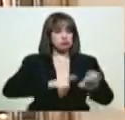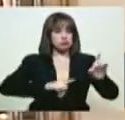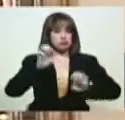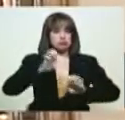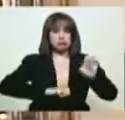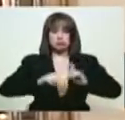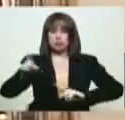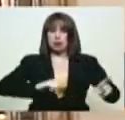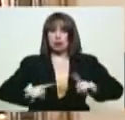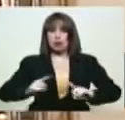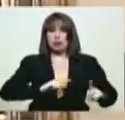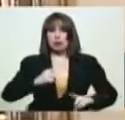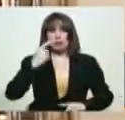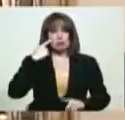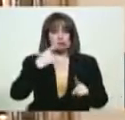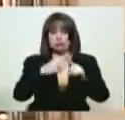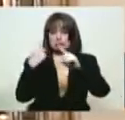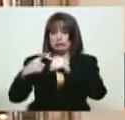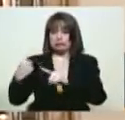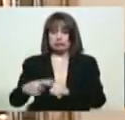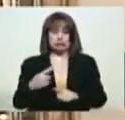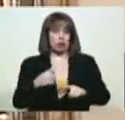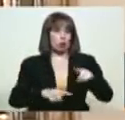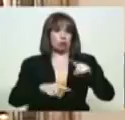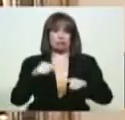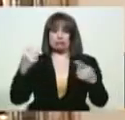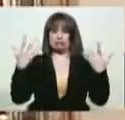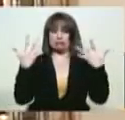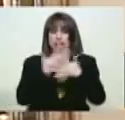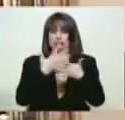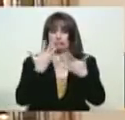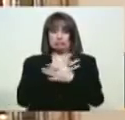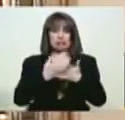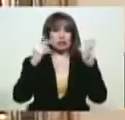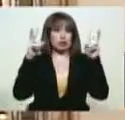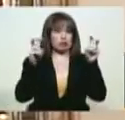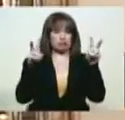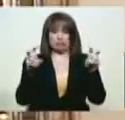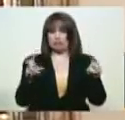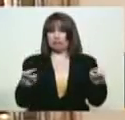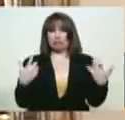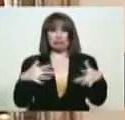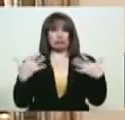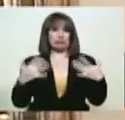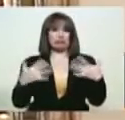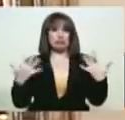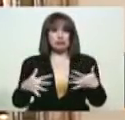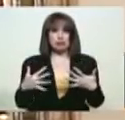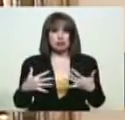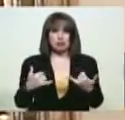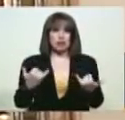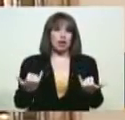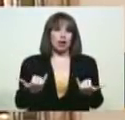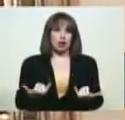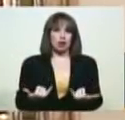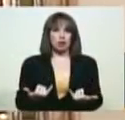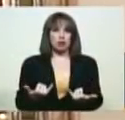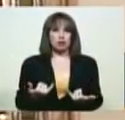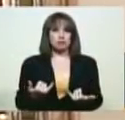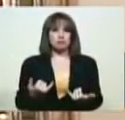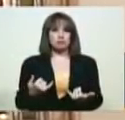porque se ha determinado todas las irregularidades que pueden existir. Así que es un